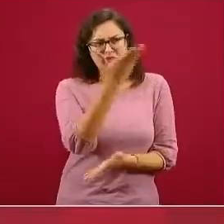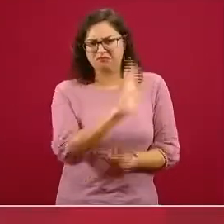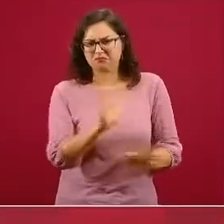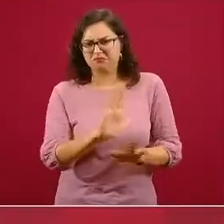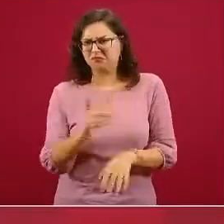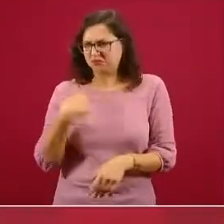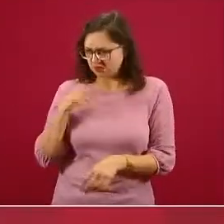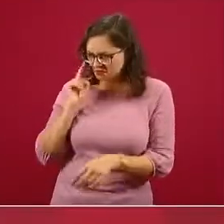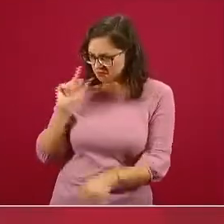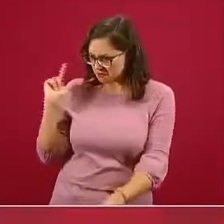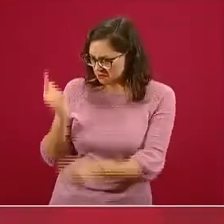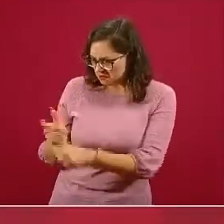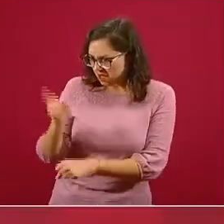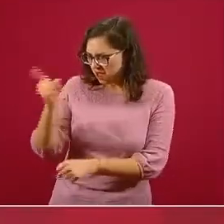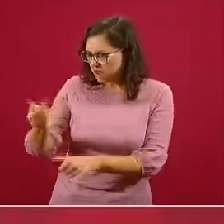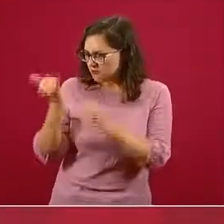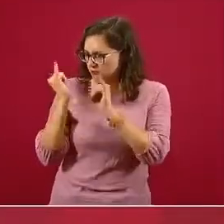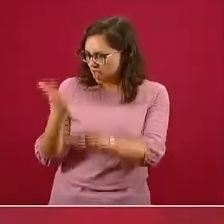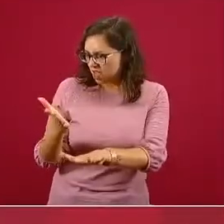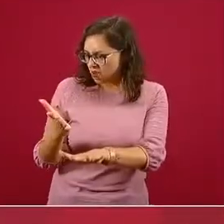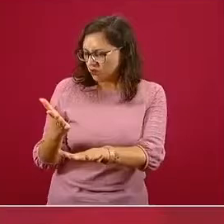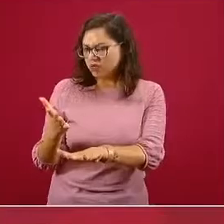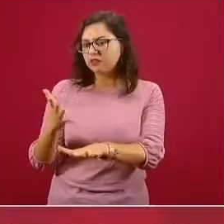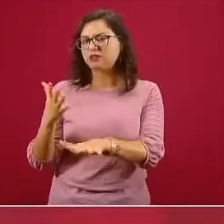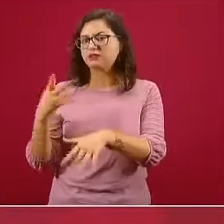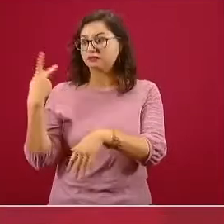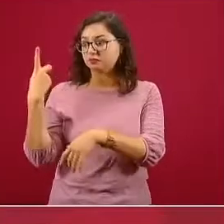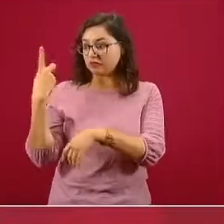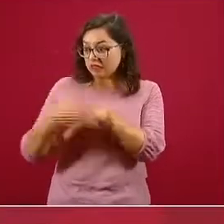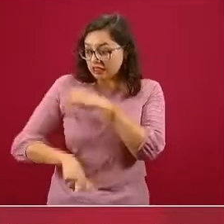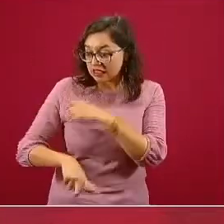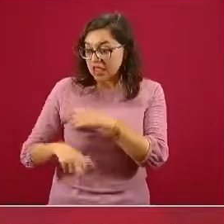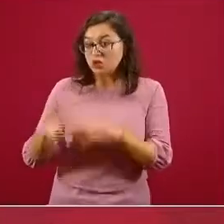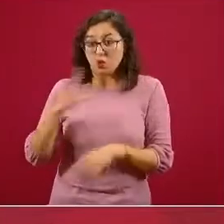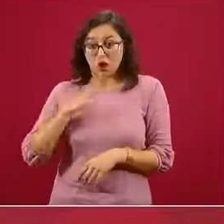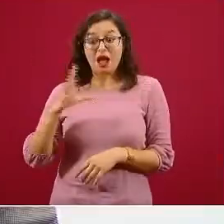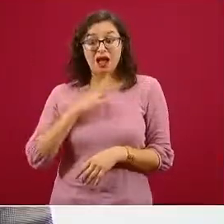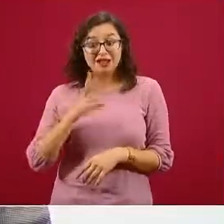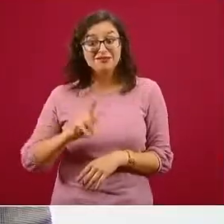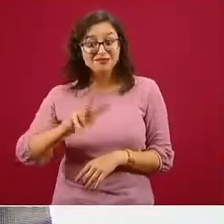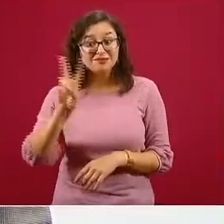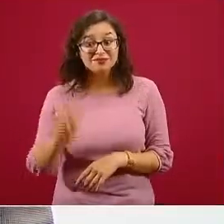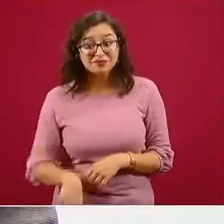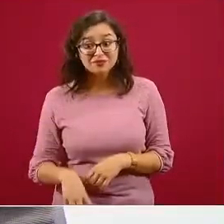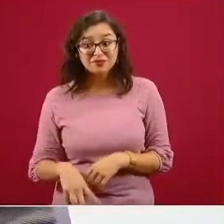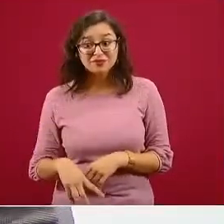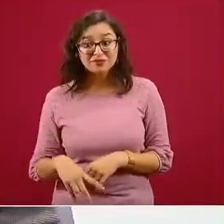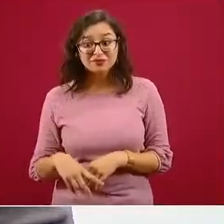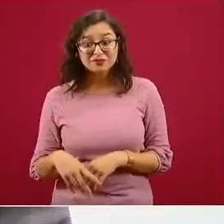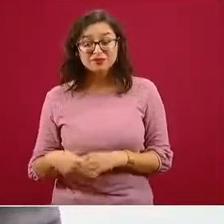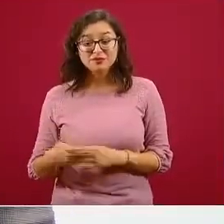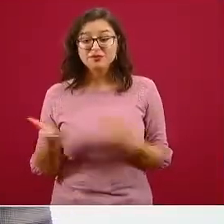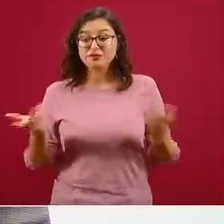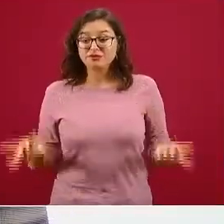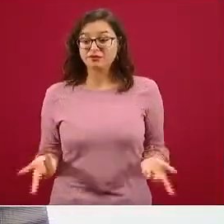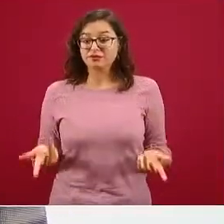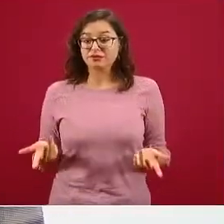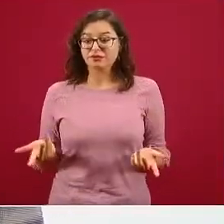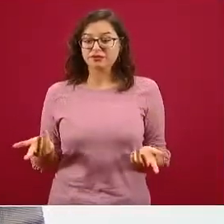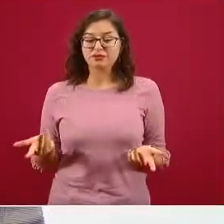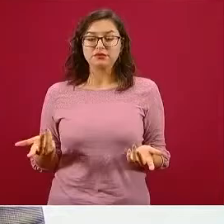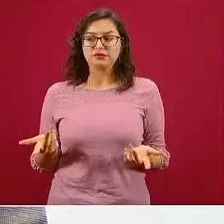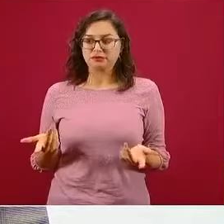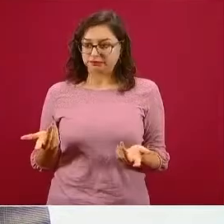que ante el reconocimiento de flagrancia, es decir, que se esté constatando que